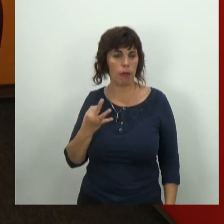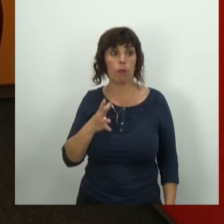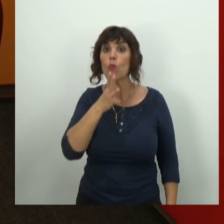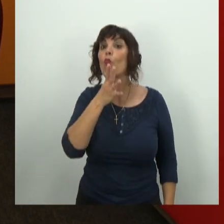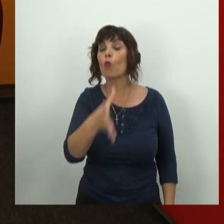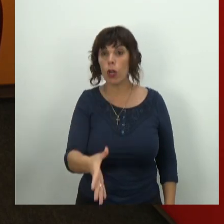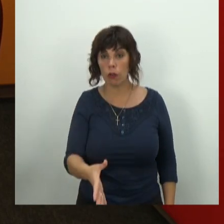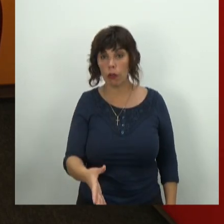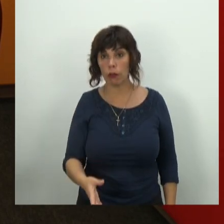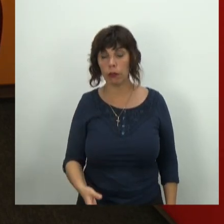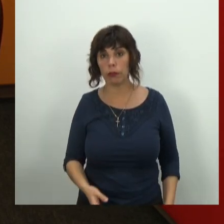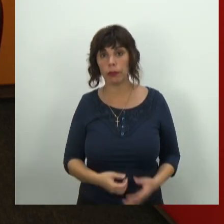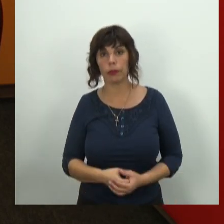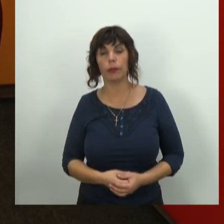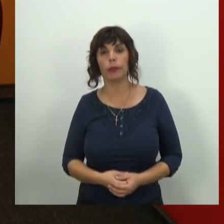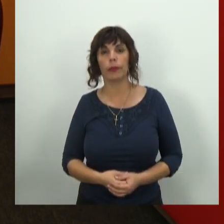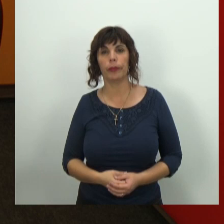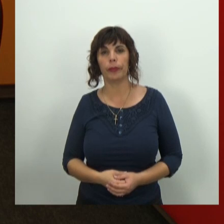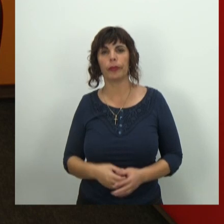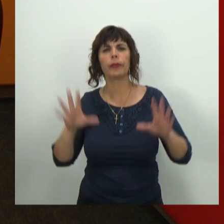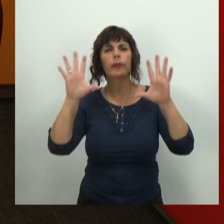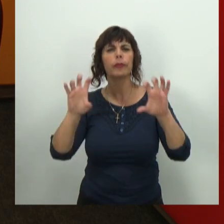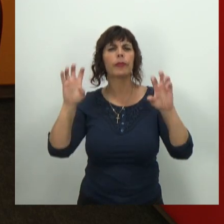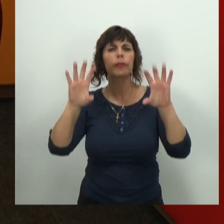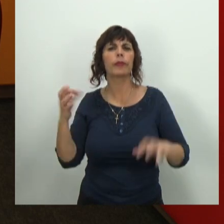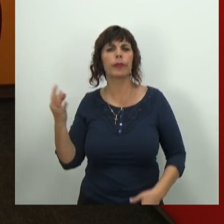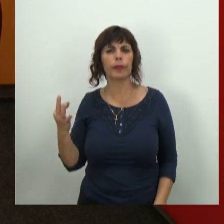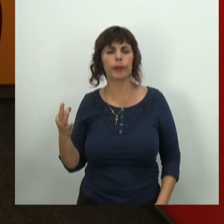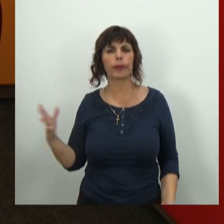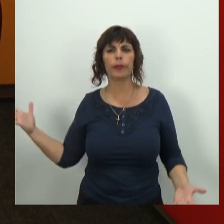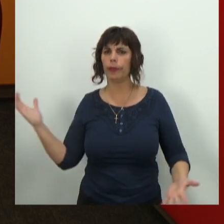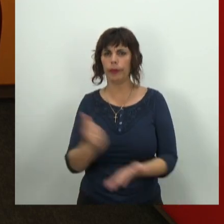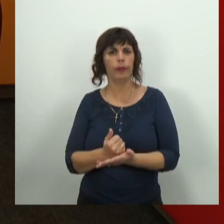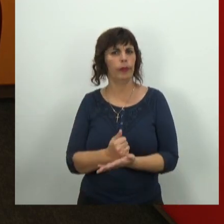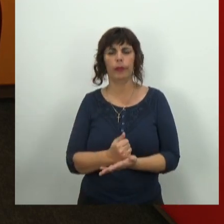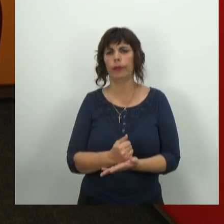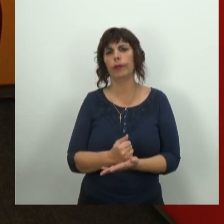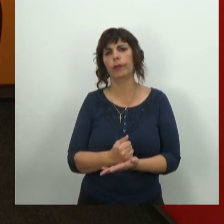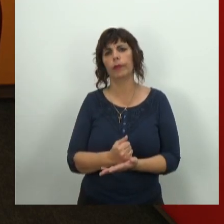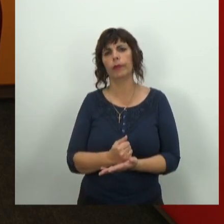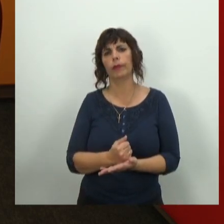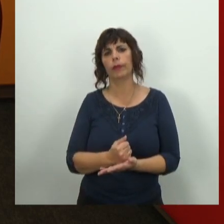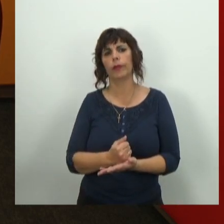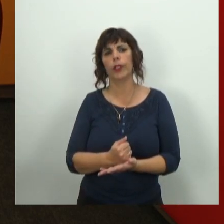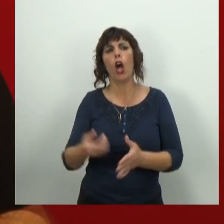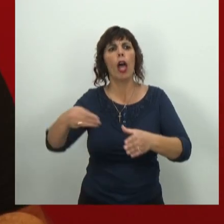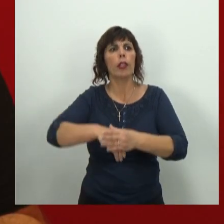qué? Porque como hemos aprendido, todo está en la